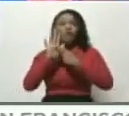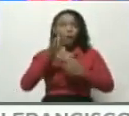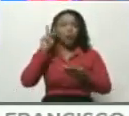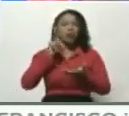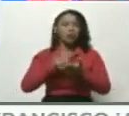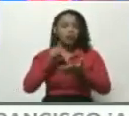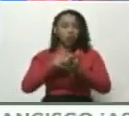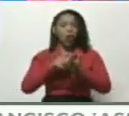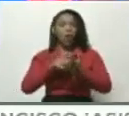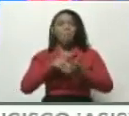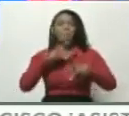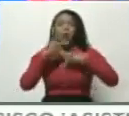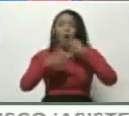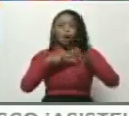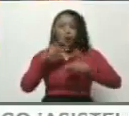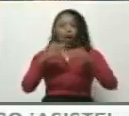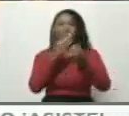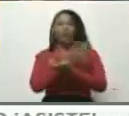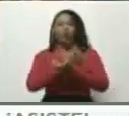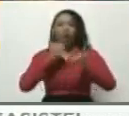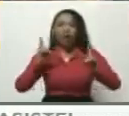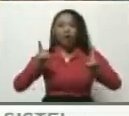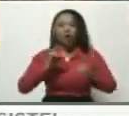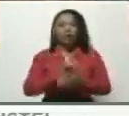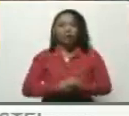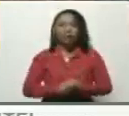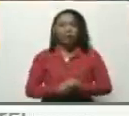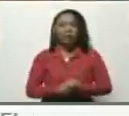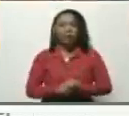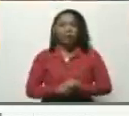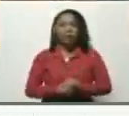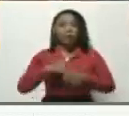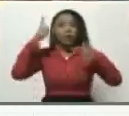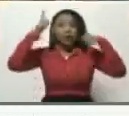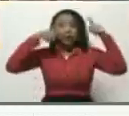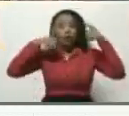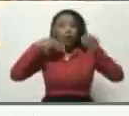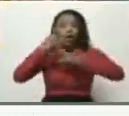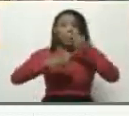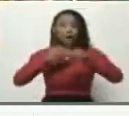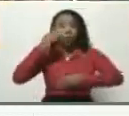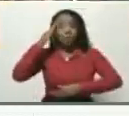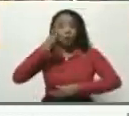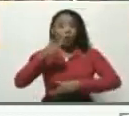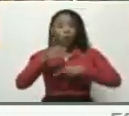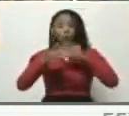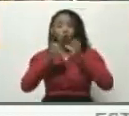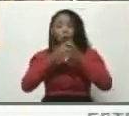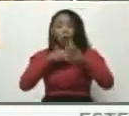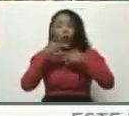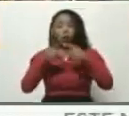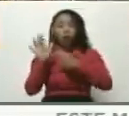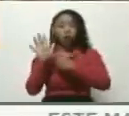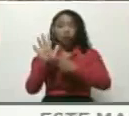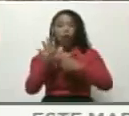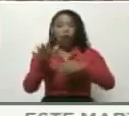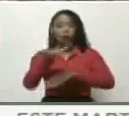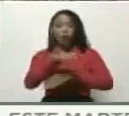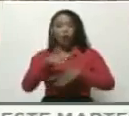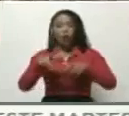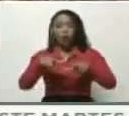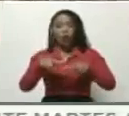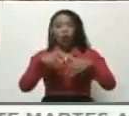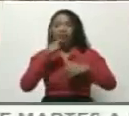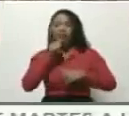participación política, de democracia. Y Chávez concibió el partido como un espacio donde quienes